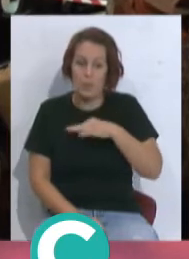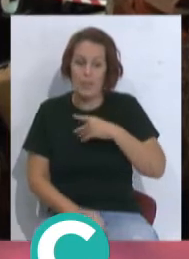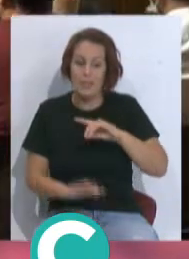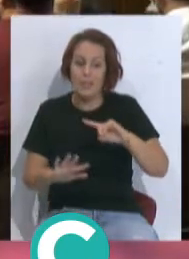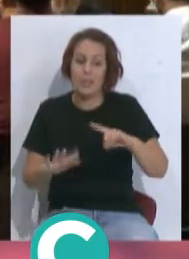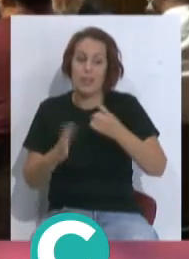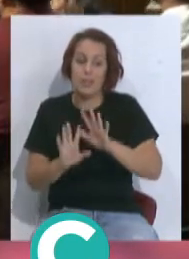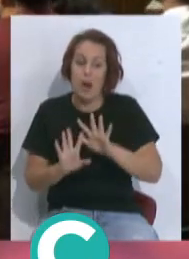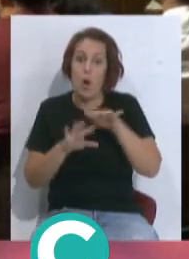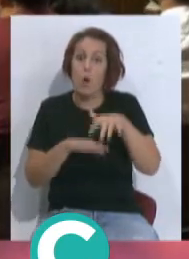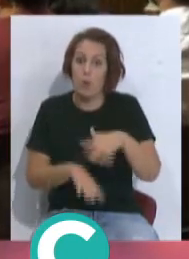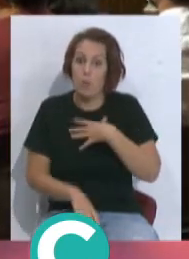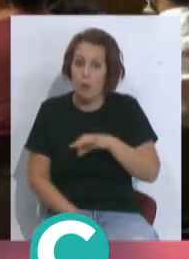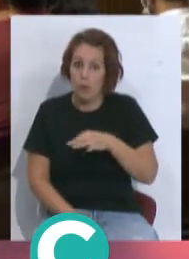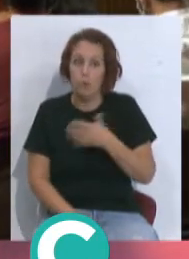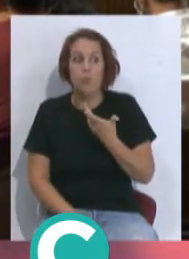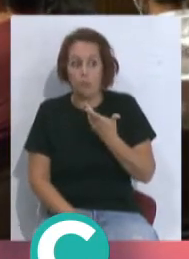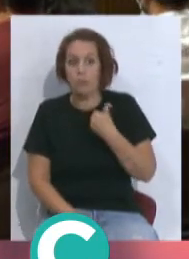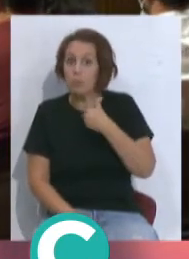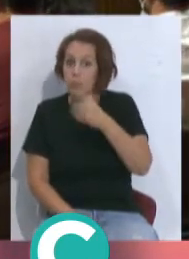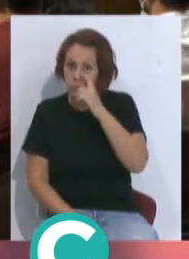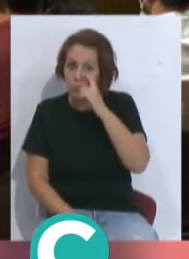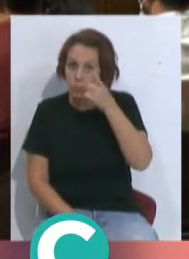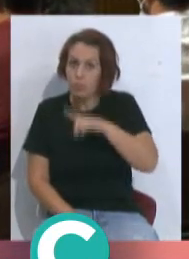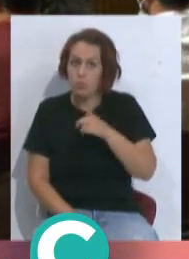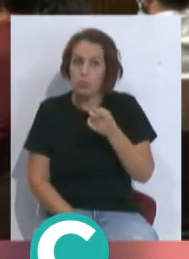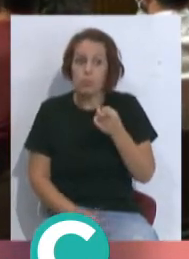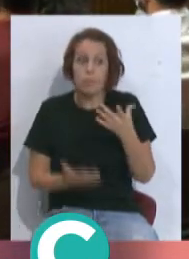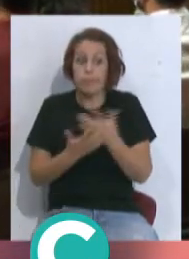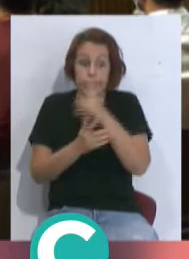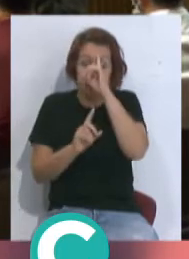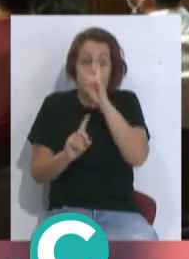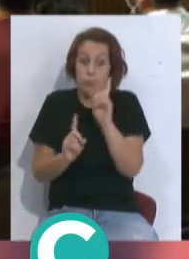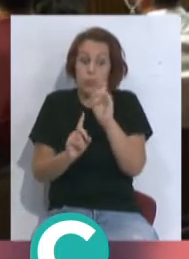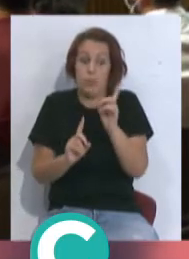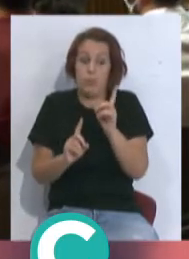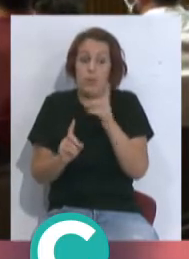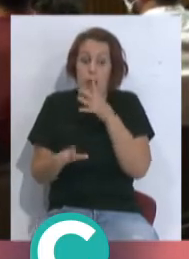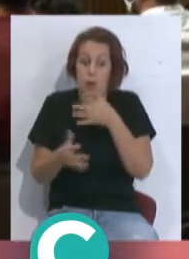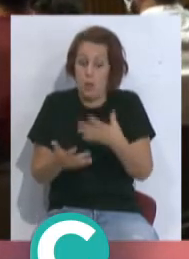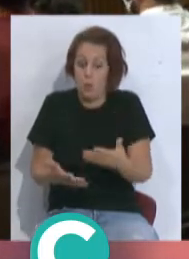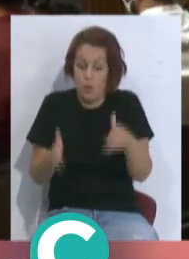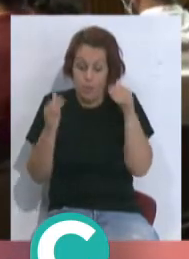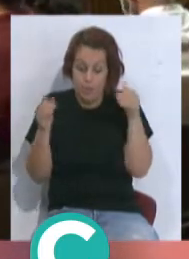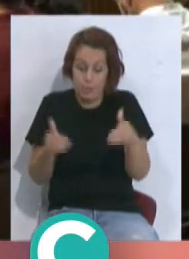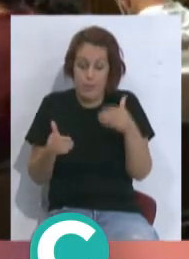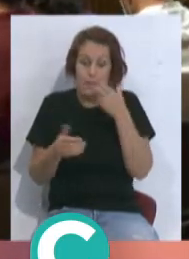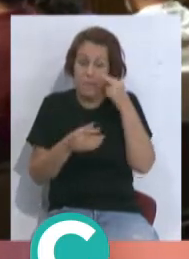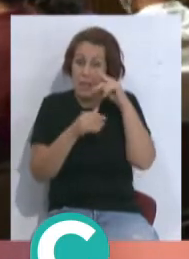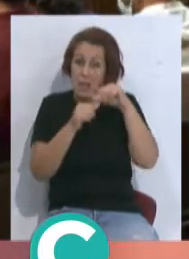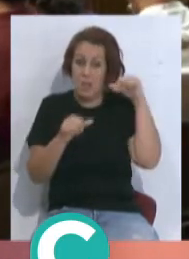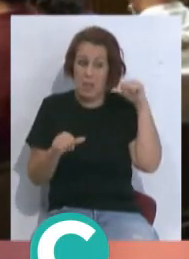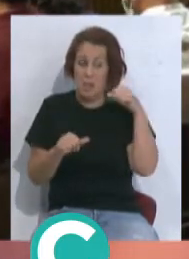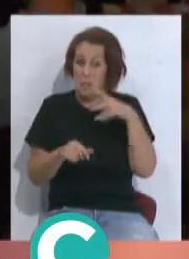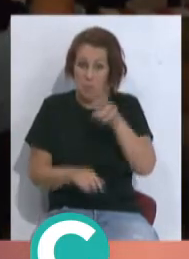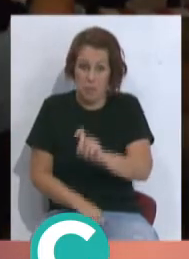ola, también podríamos decirlo que lo podría haber en junio. Es que ahora mismo todo es tan impredecible que solo nos podemos ceñir al momento actual, porque no nos vale ni la experiencia del año